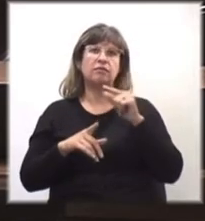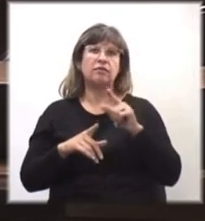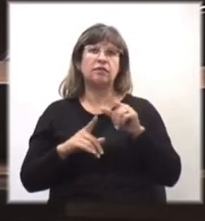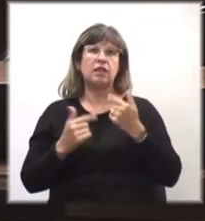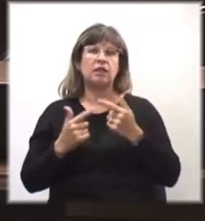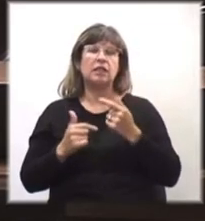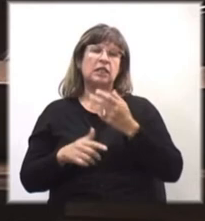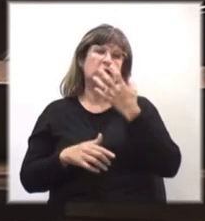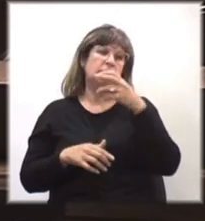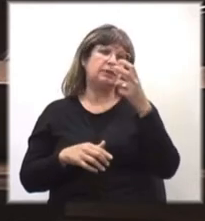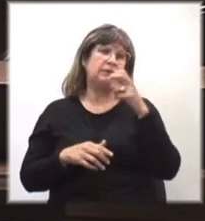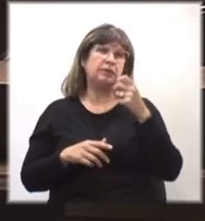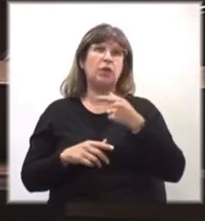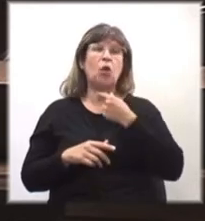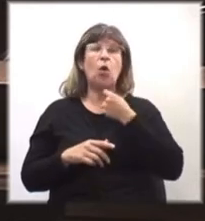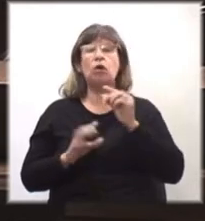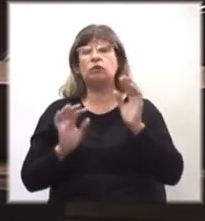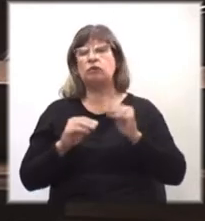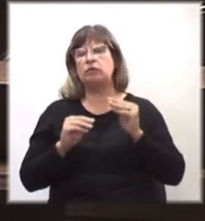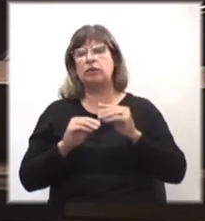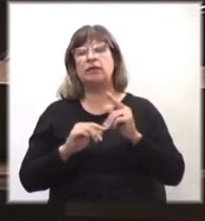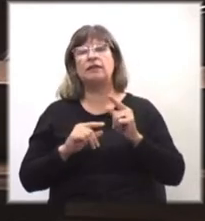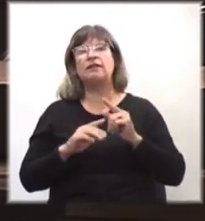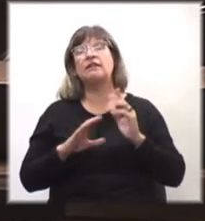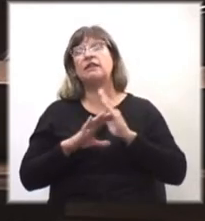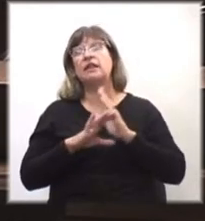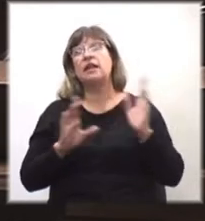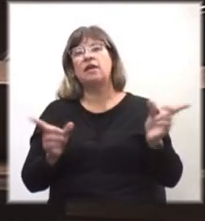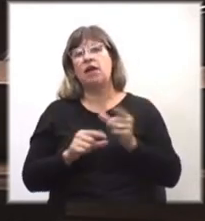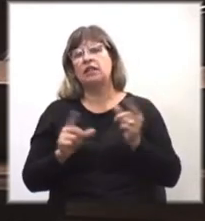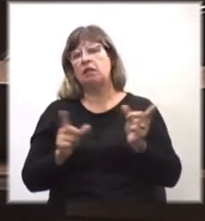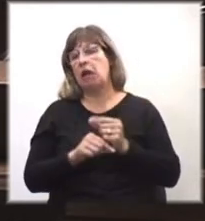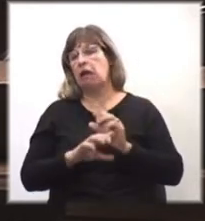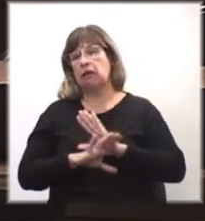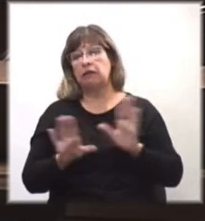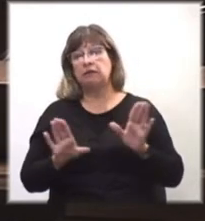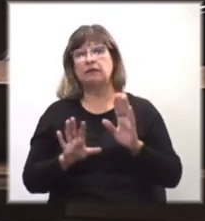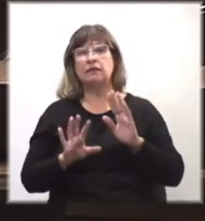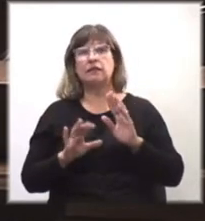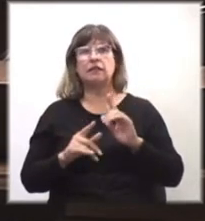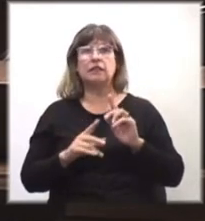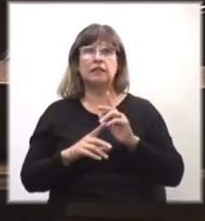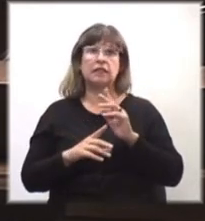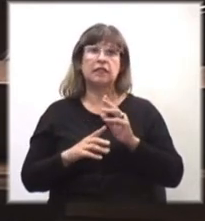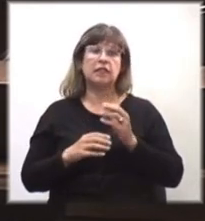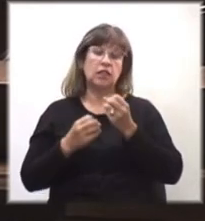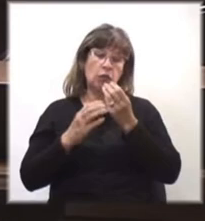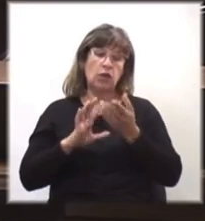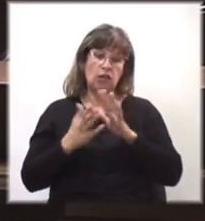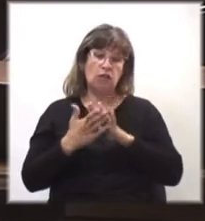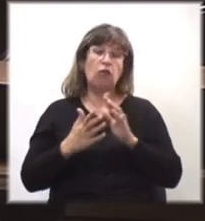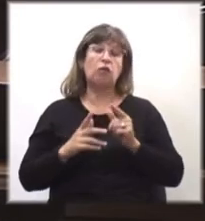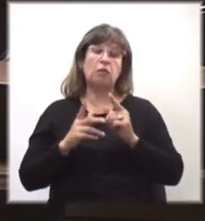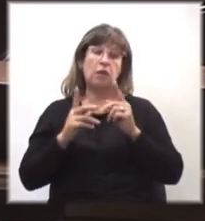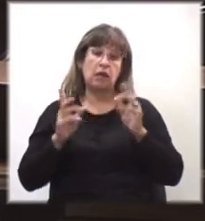además roncos de gritar: se va a acabar, y se acabó en parte y en buena medida